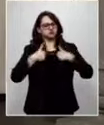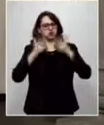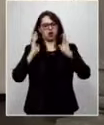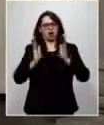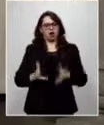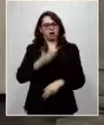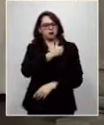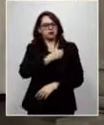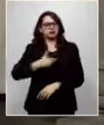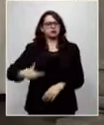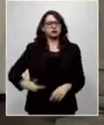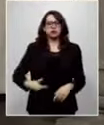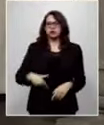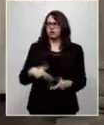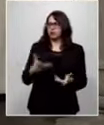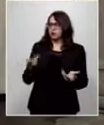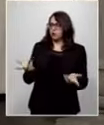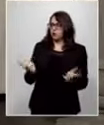Ejecutivo Federal.